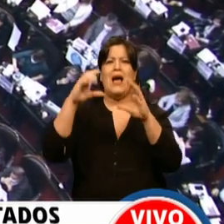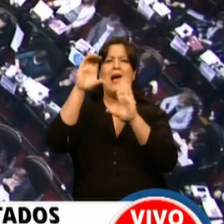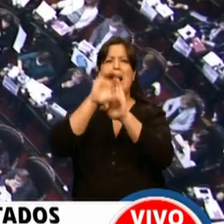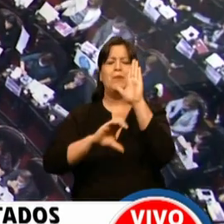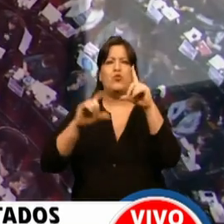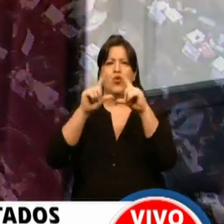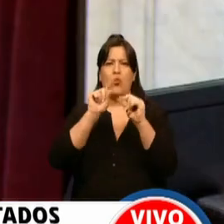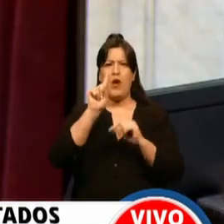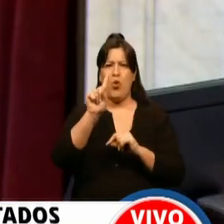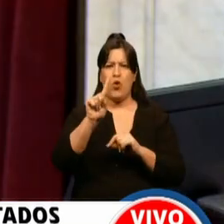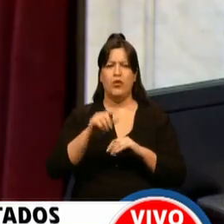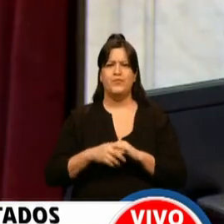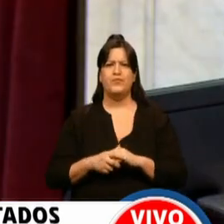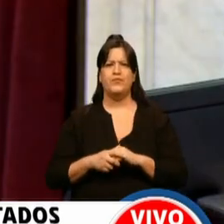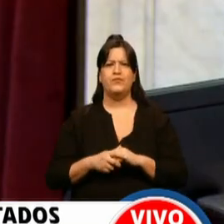primero